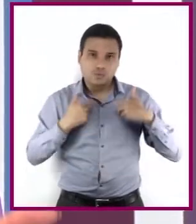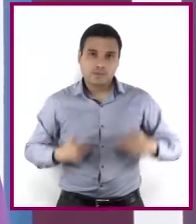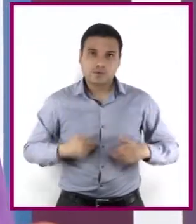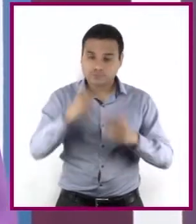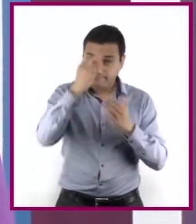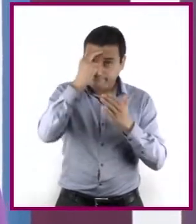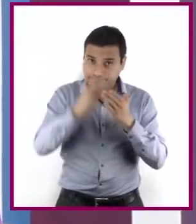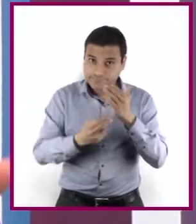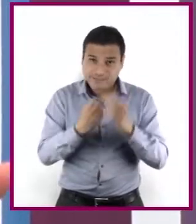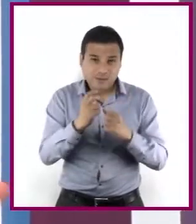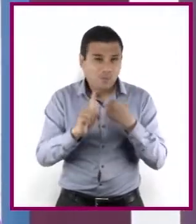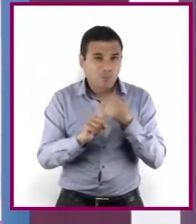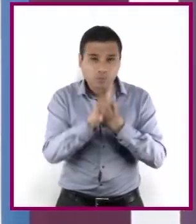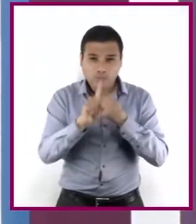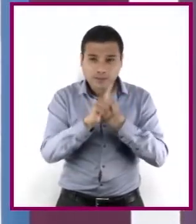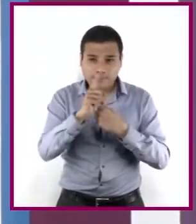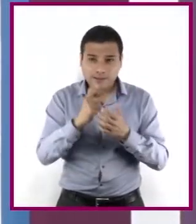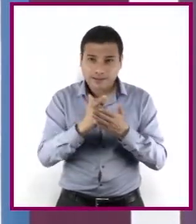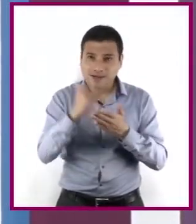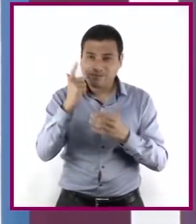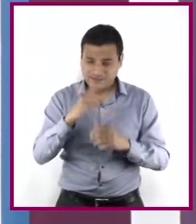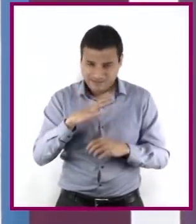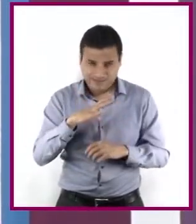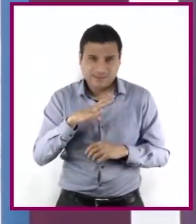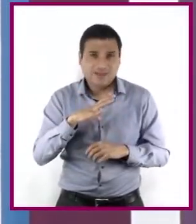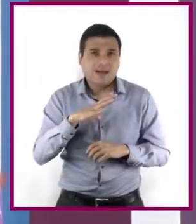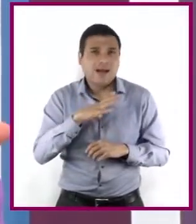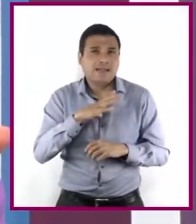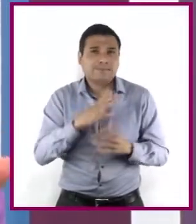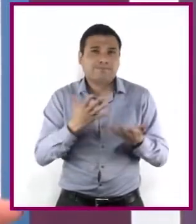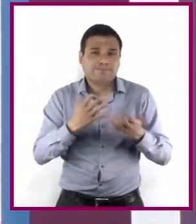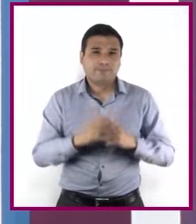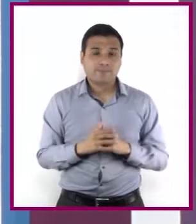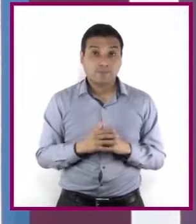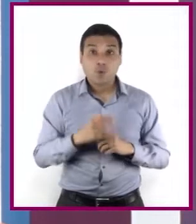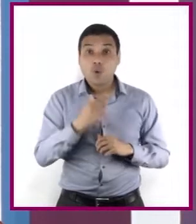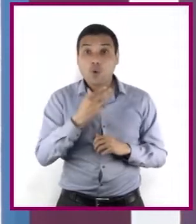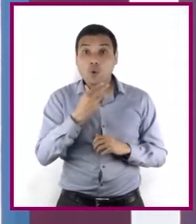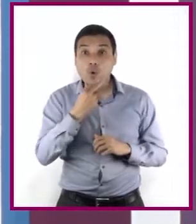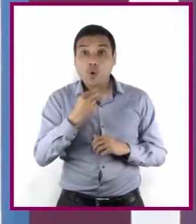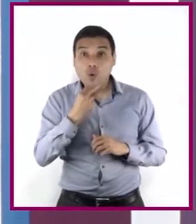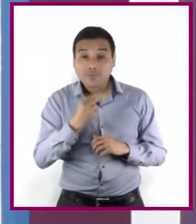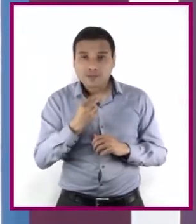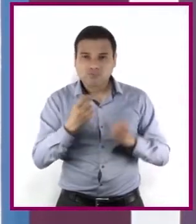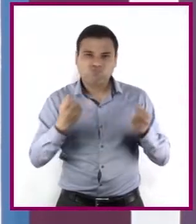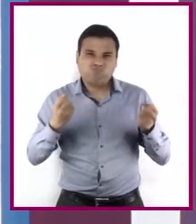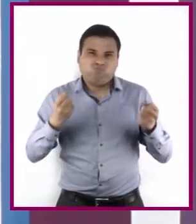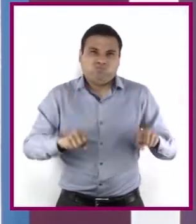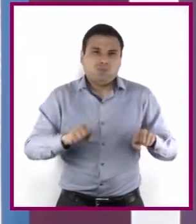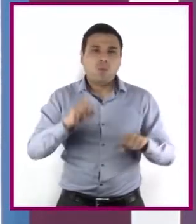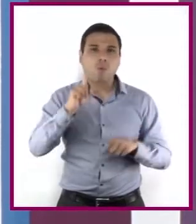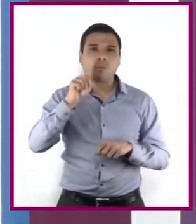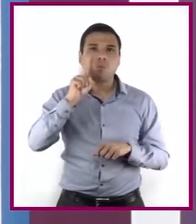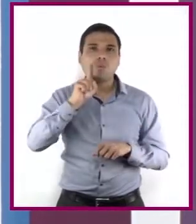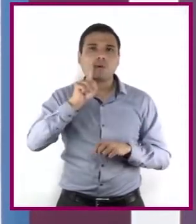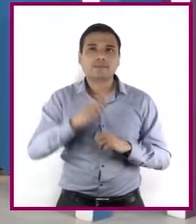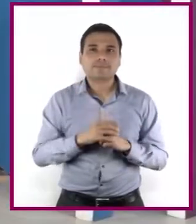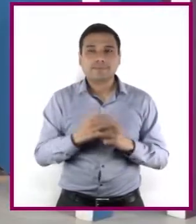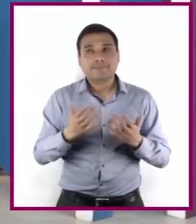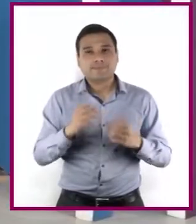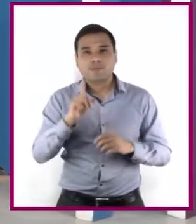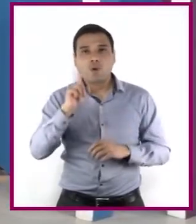grave problema que evidencia la relación de poder entre las mujeres y los hombres, que culmina en